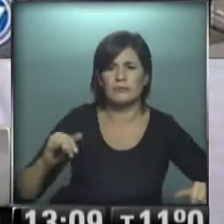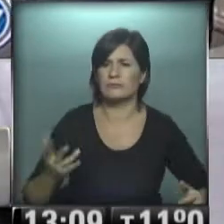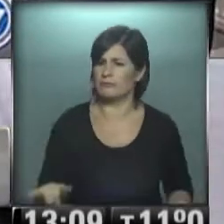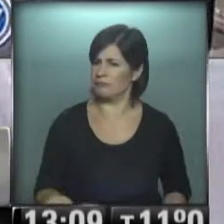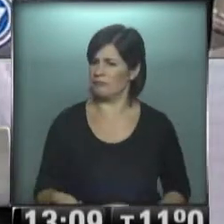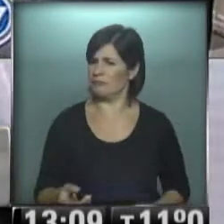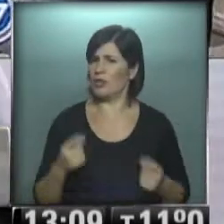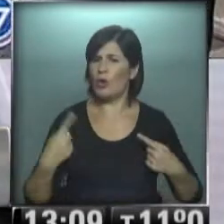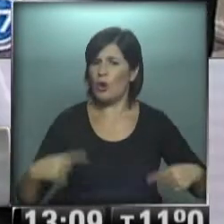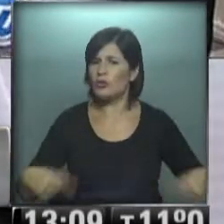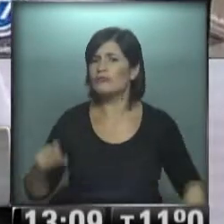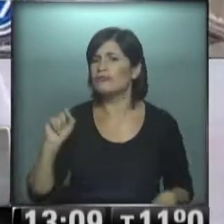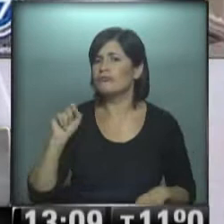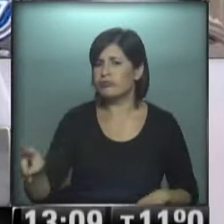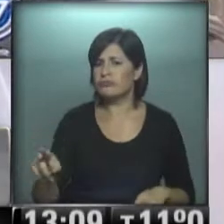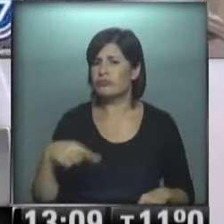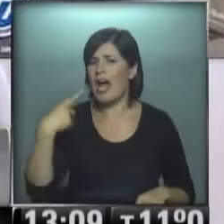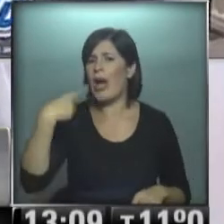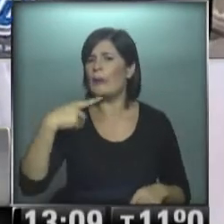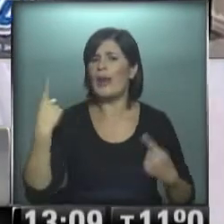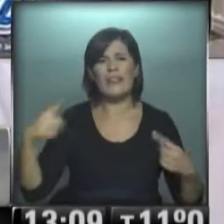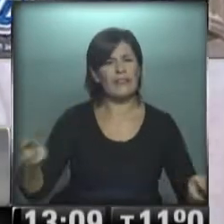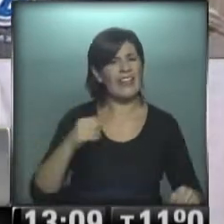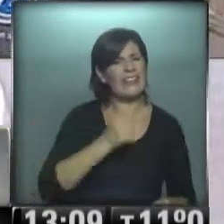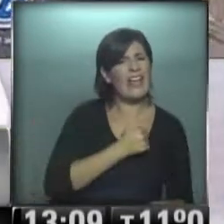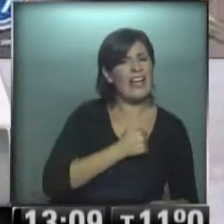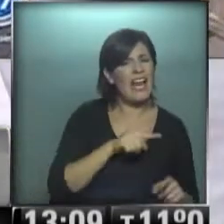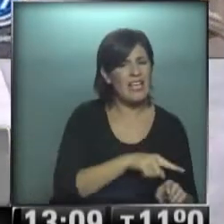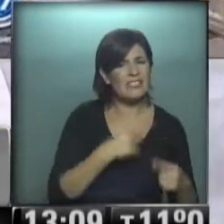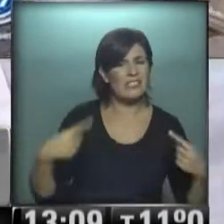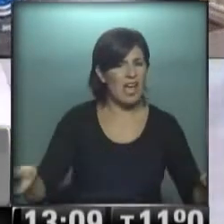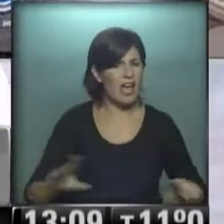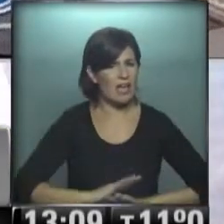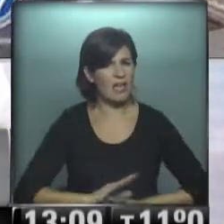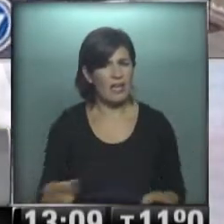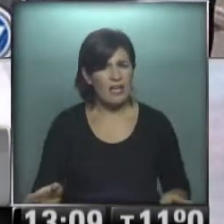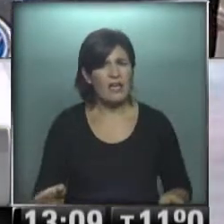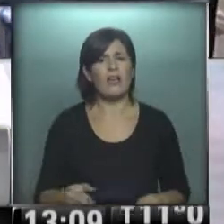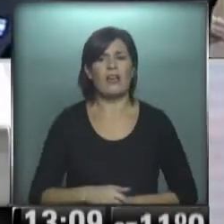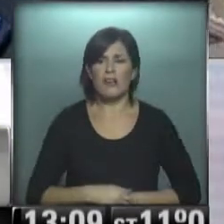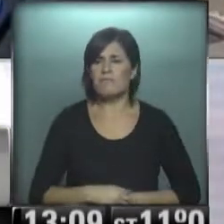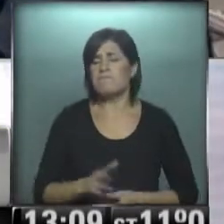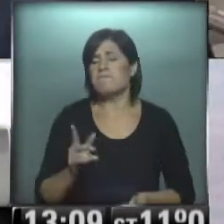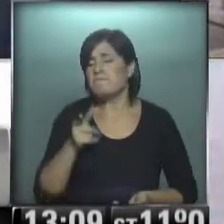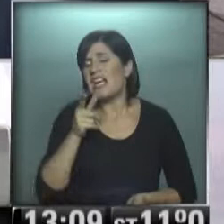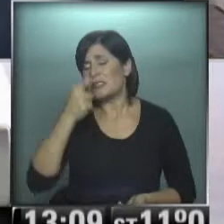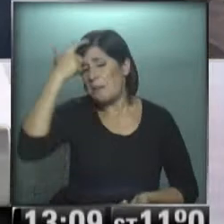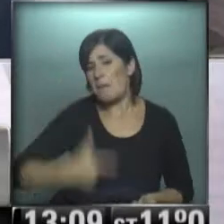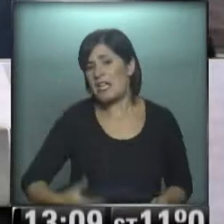Epítetos que no son de la Iglesia, que no suele utilizar, y que lo hizo a modo personal, uno entiende